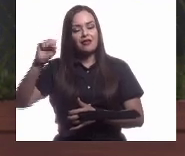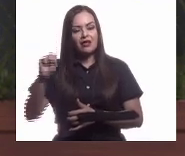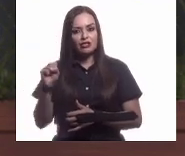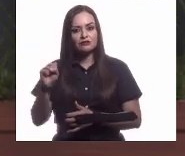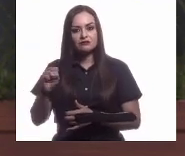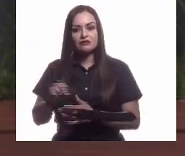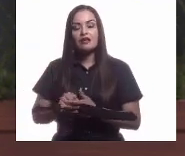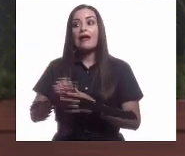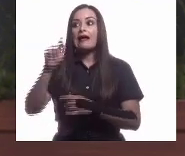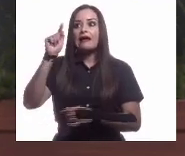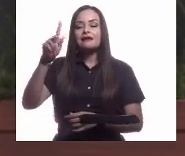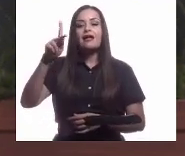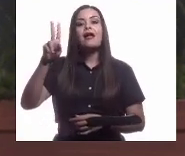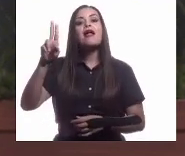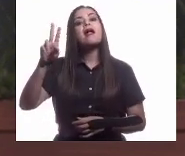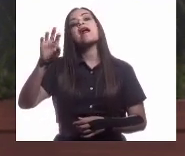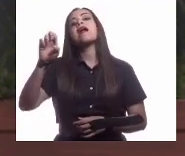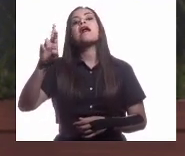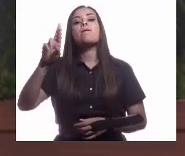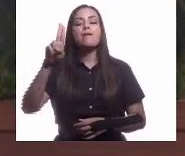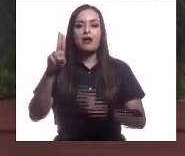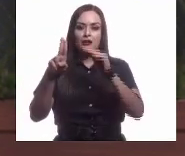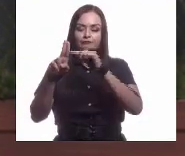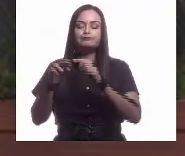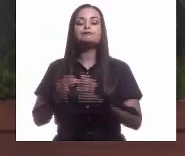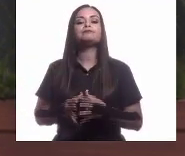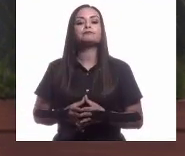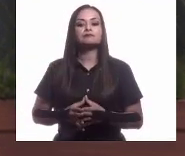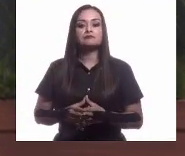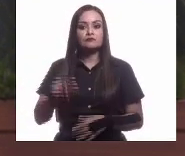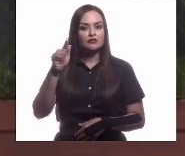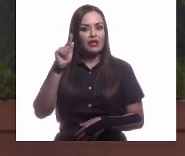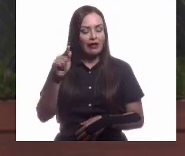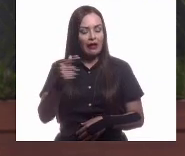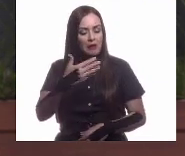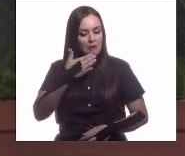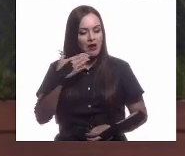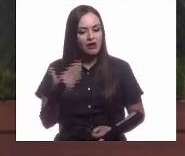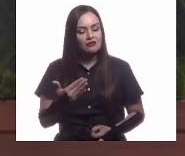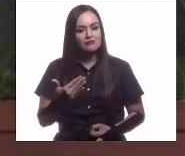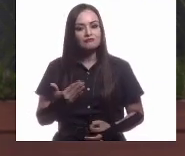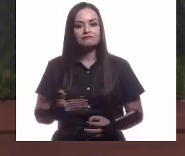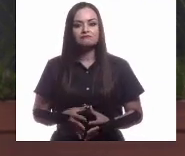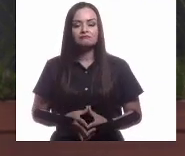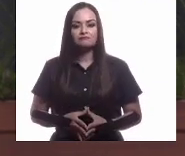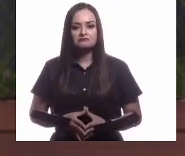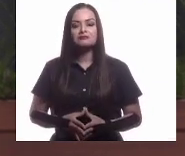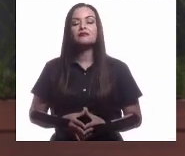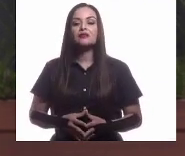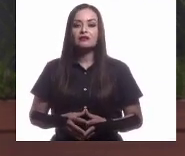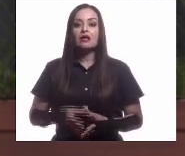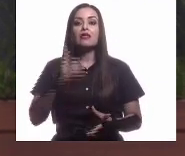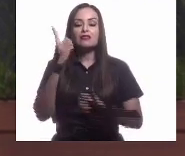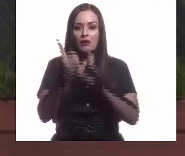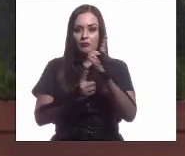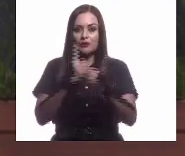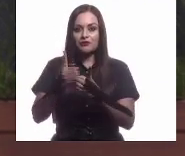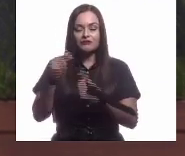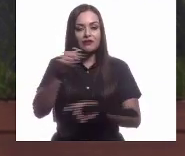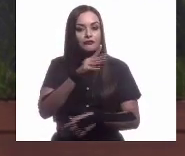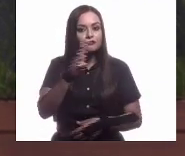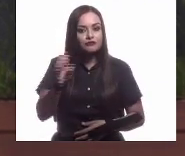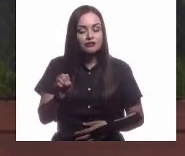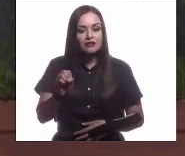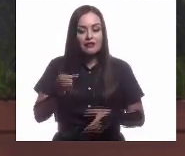Lima, Perú, este mismo año. Y ahí la hicimos en grande. atletas sudcalifornianos obtuvieron